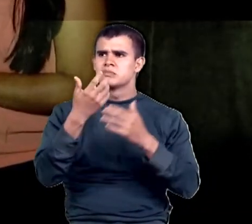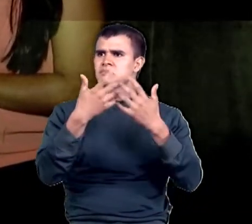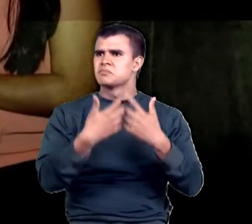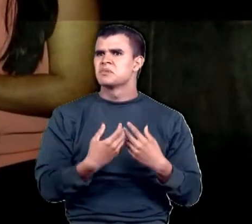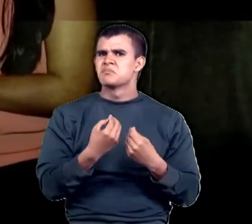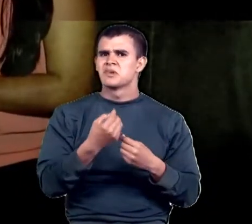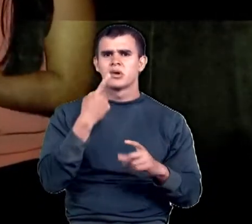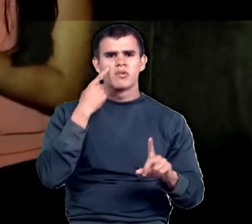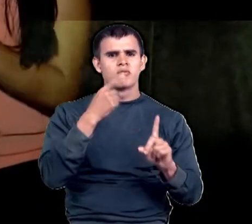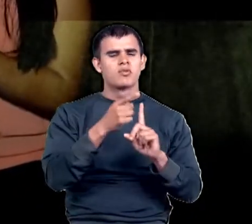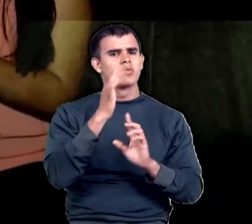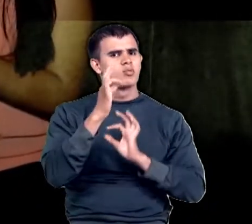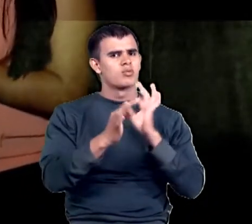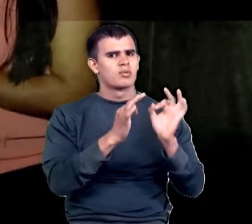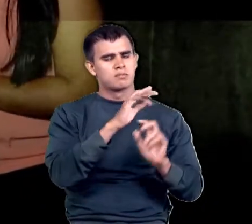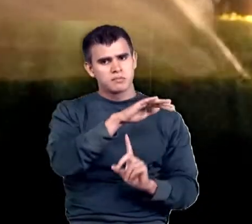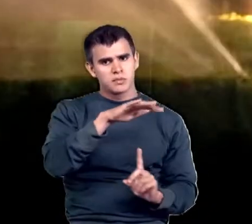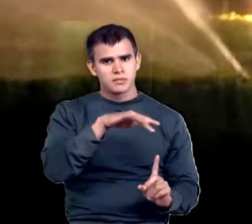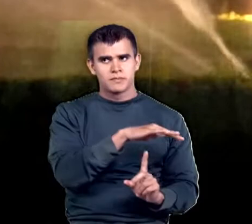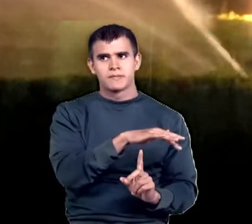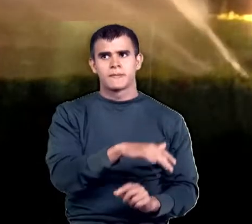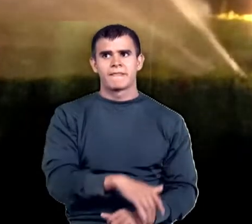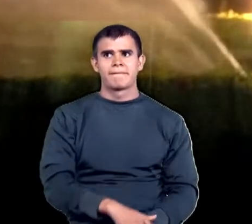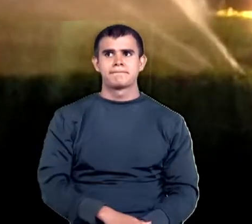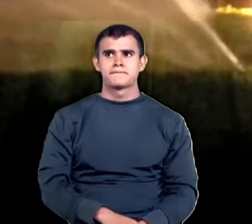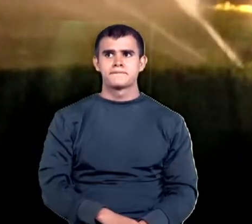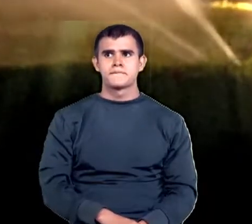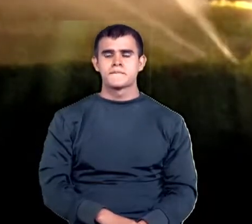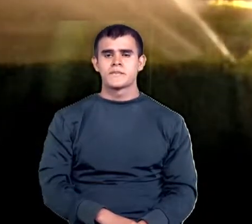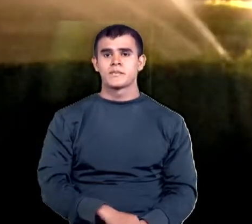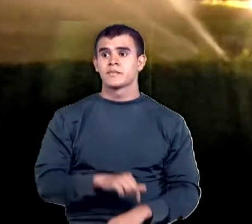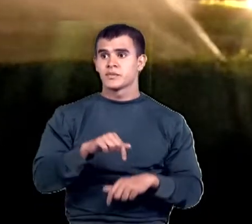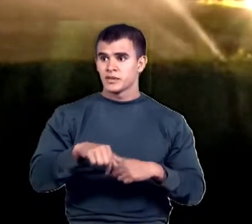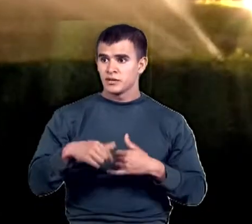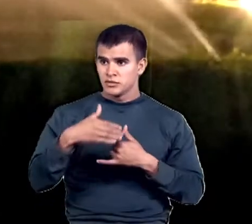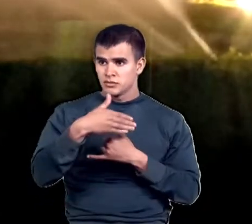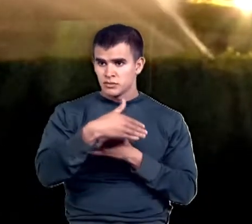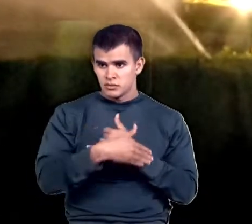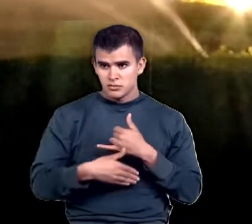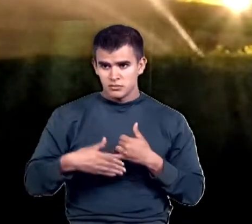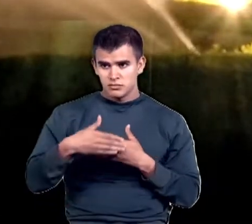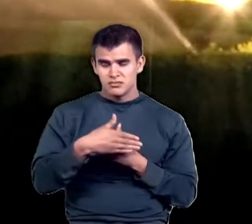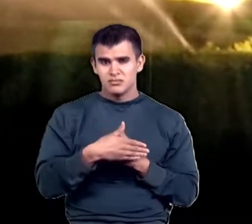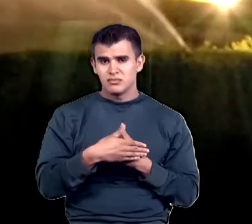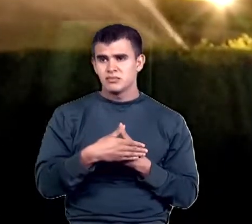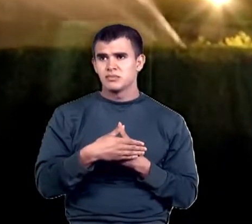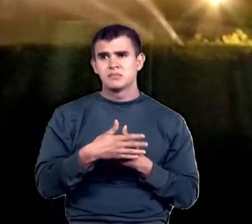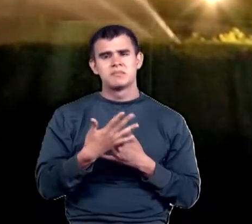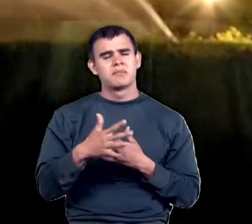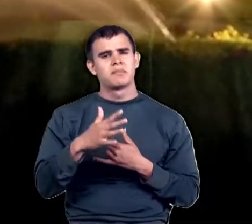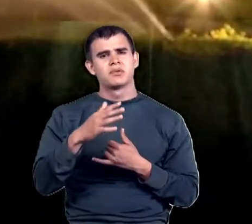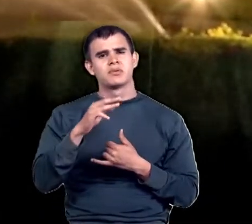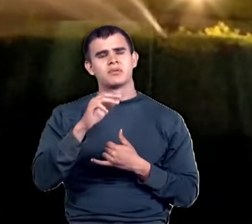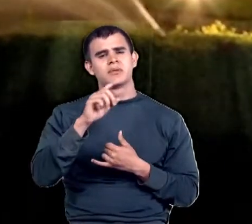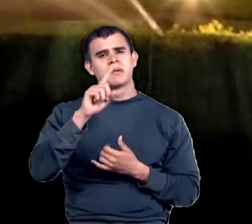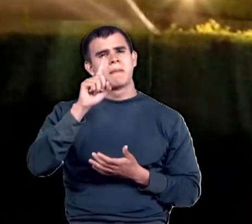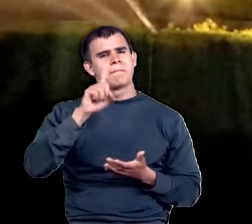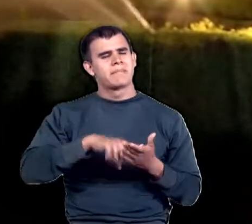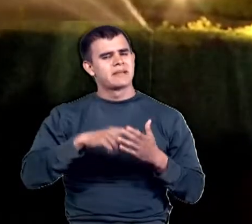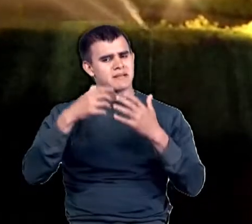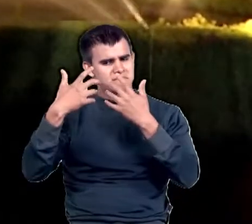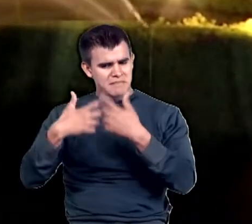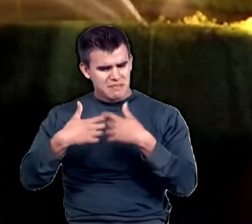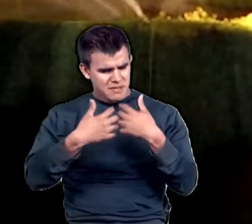surgiendo para cuidar el medio ambiente. En el país existen alrededor de entre 800 a 1000